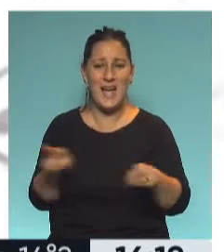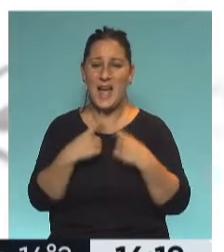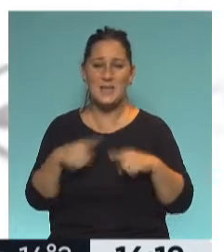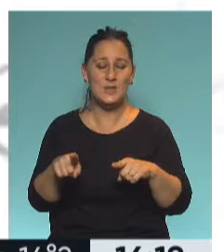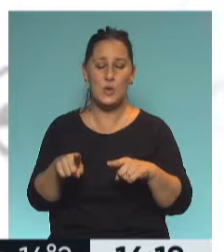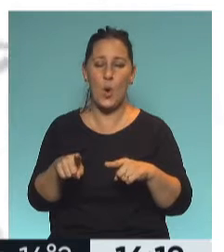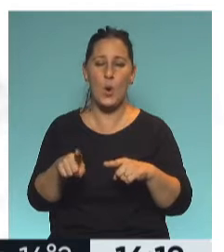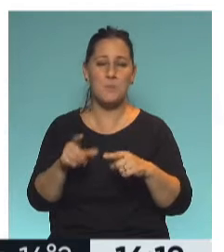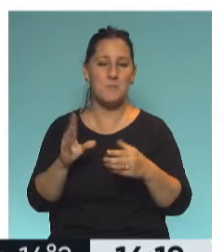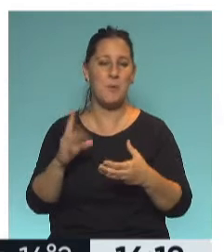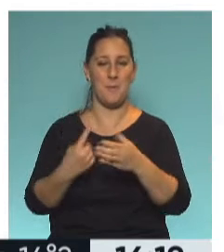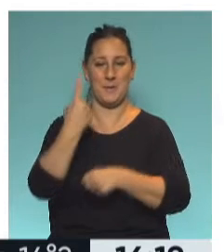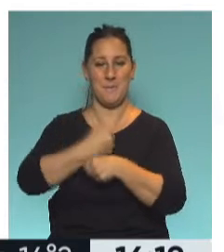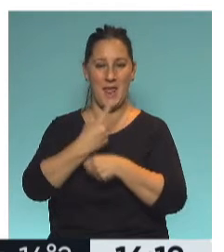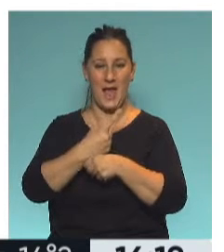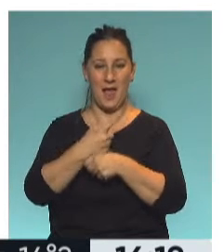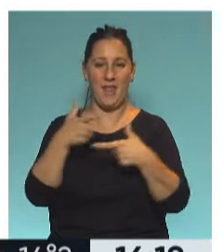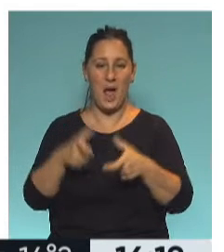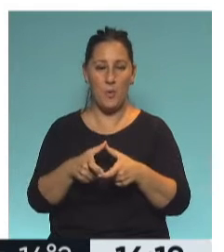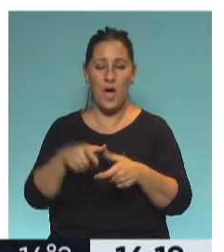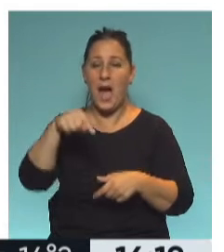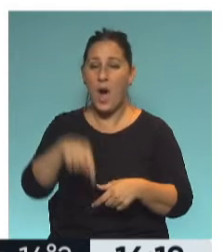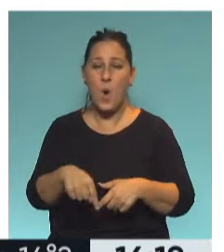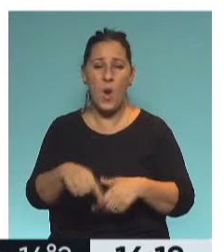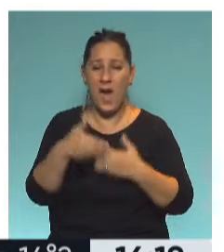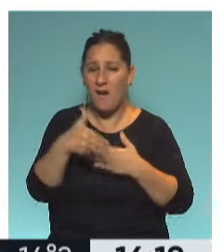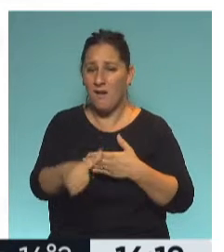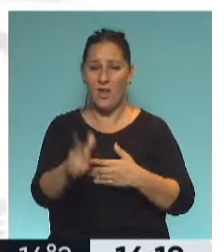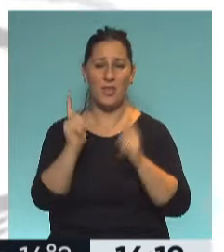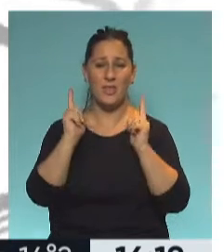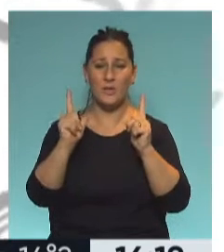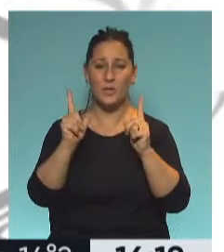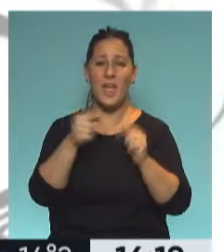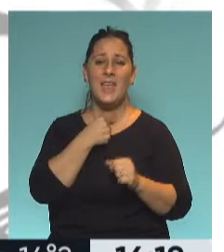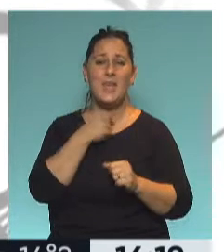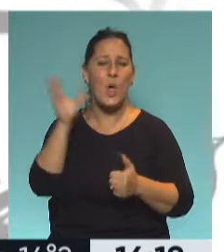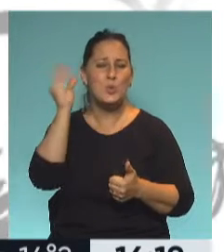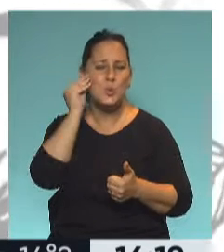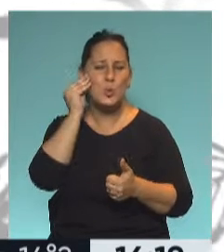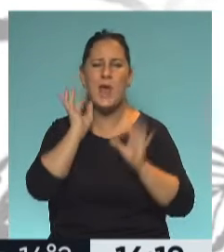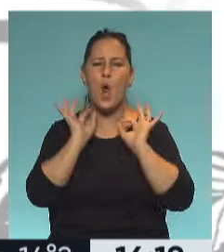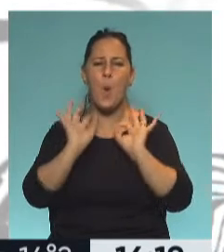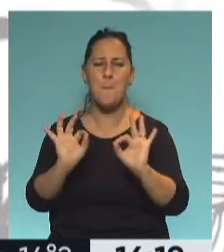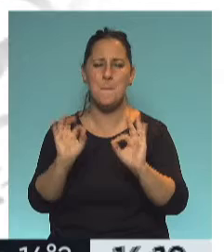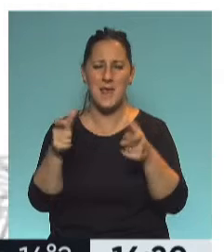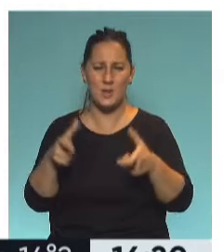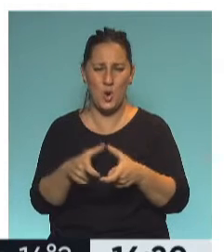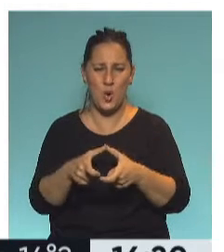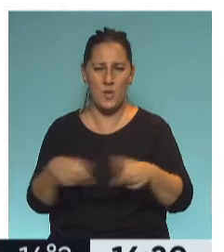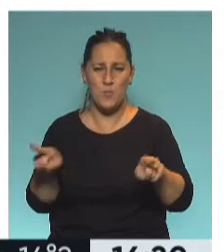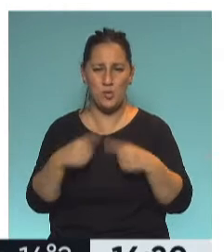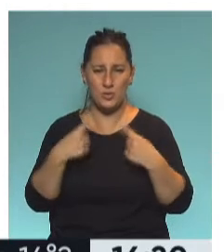que acompañen el álbum. Así que, bueno, ahora solamente a disfrutar, y además quiero escuchar el resto del álbum, claro. Pero en principio agradecido